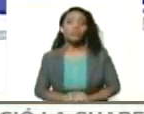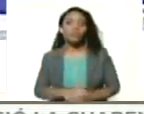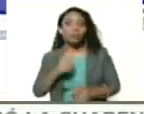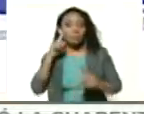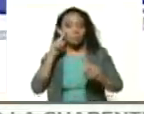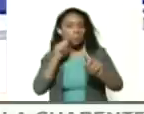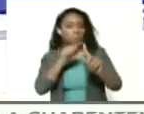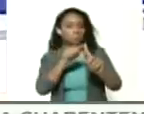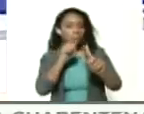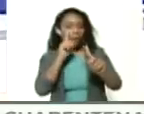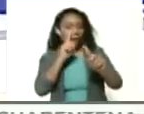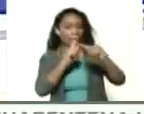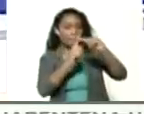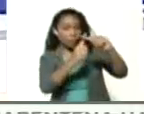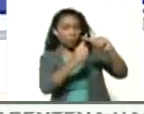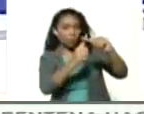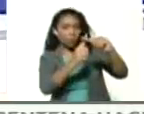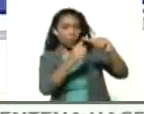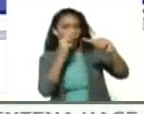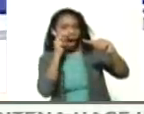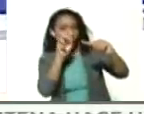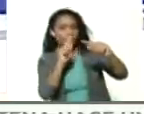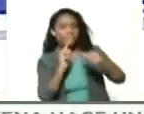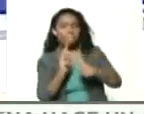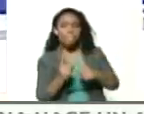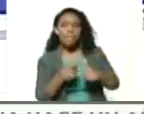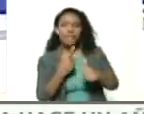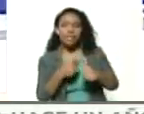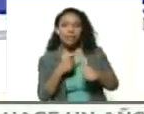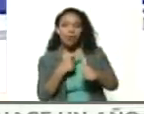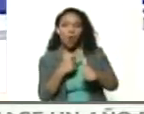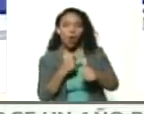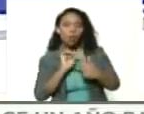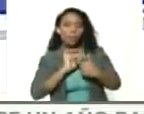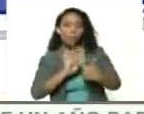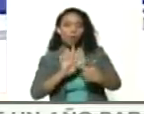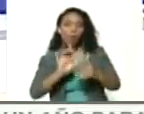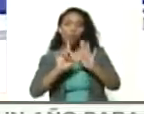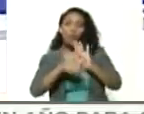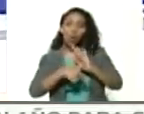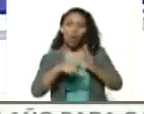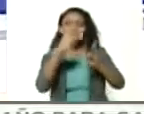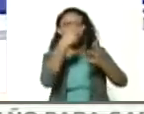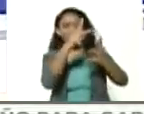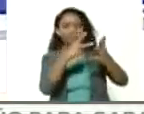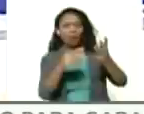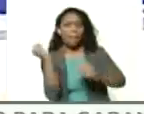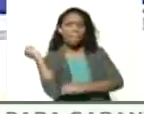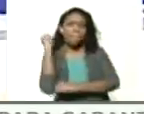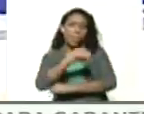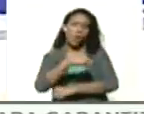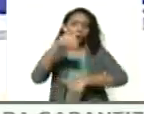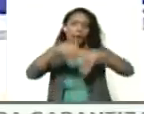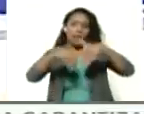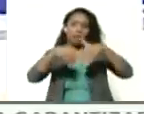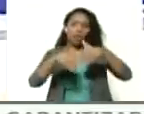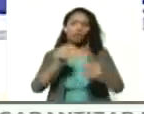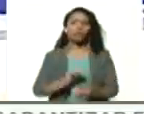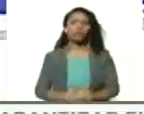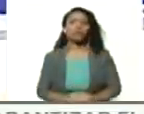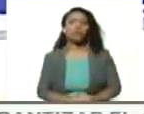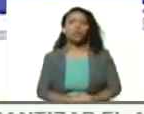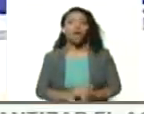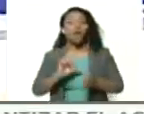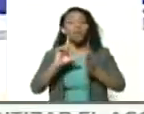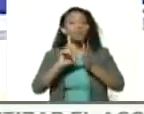apuntaba en un principio a que se lanzaban luego de varias derrotas electorales,